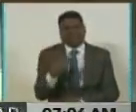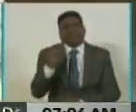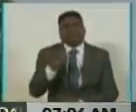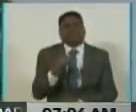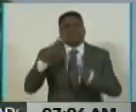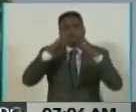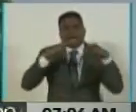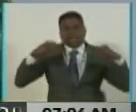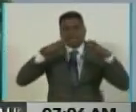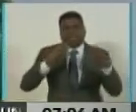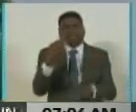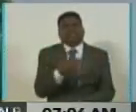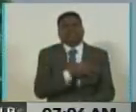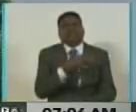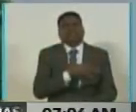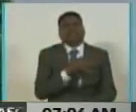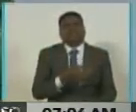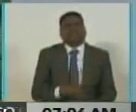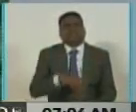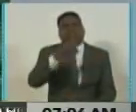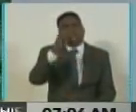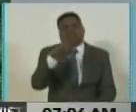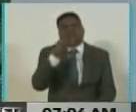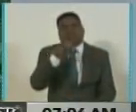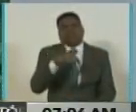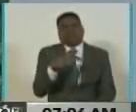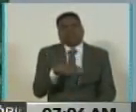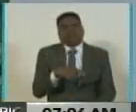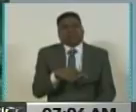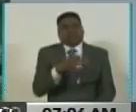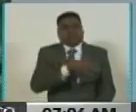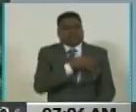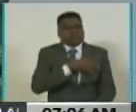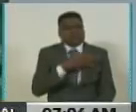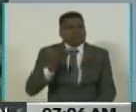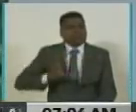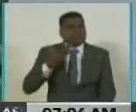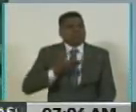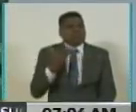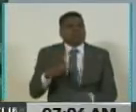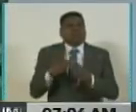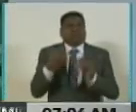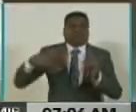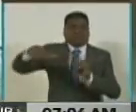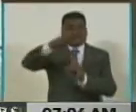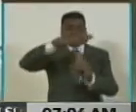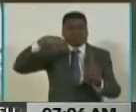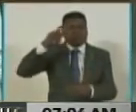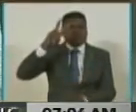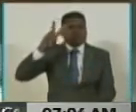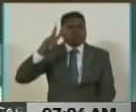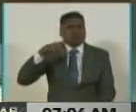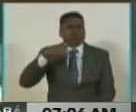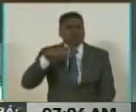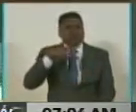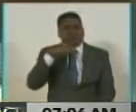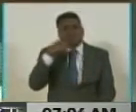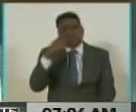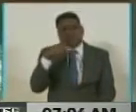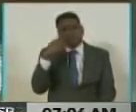analista social, además socióloga de nuestro país, que ha hecho un análisis importante sobre todo el entorno político, económico, social que se vive